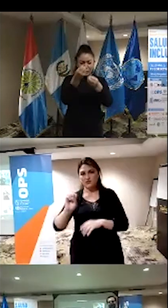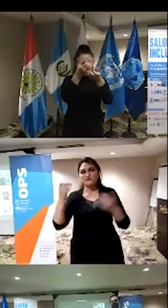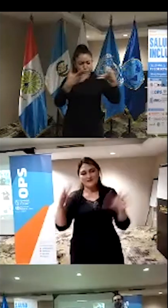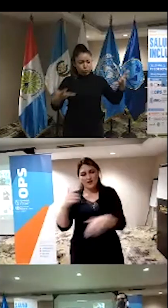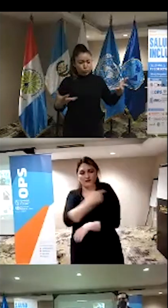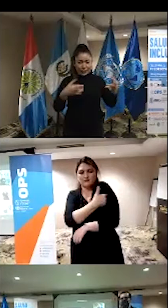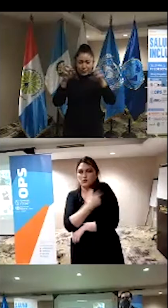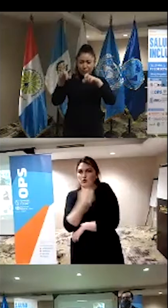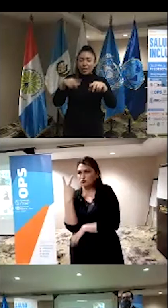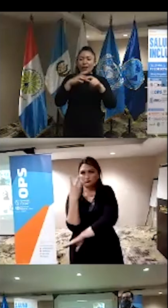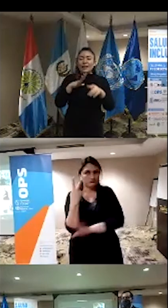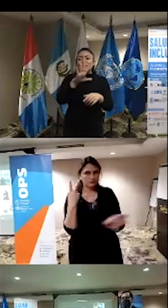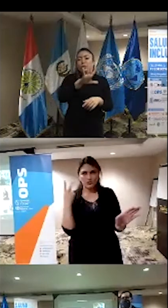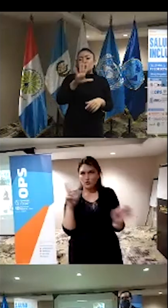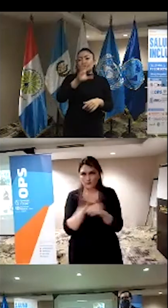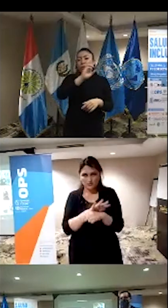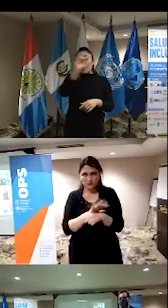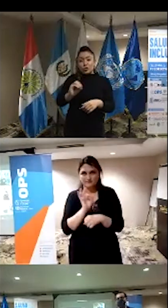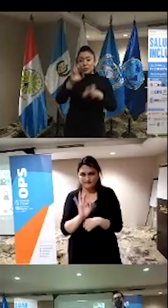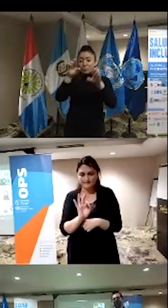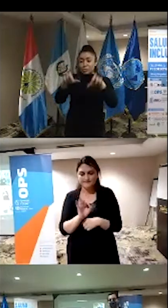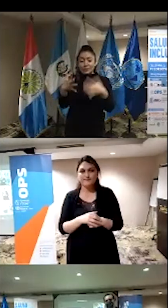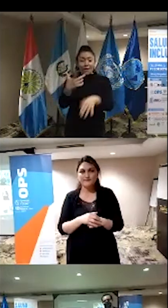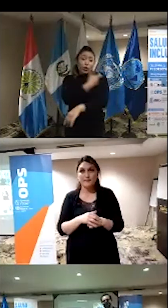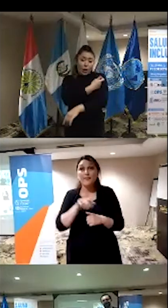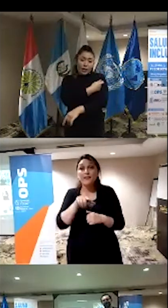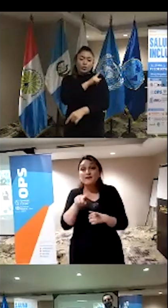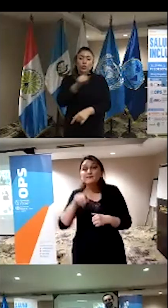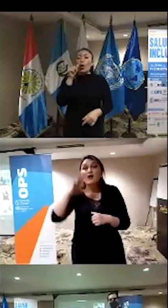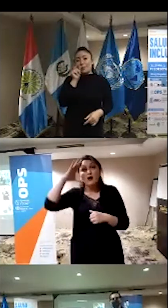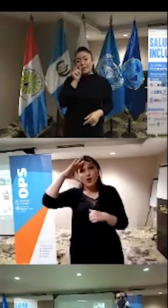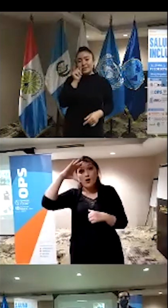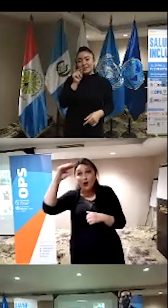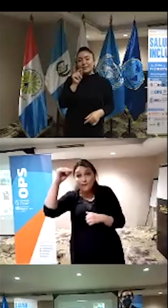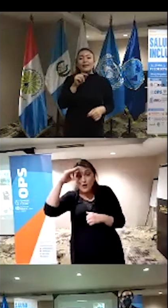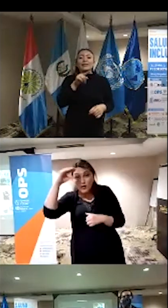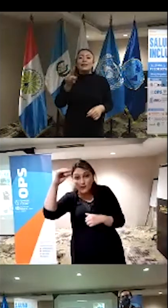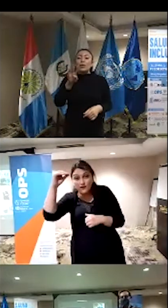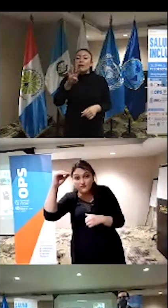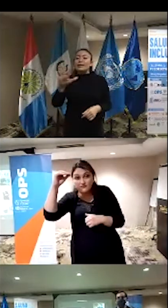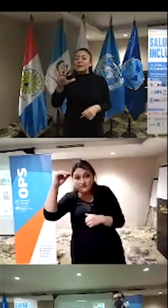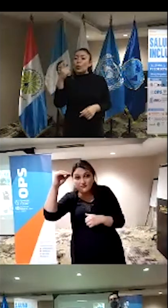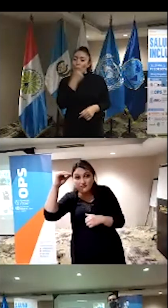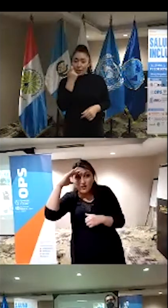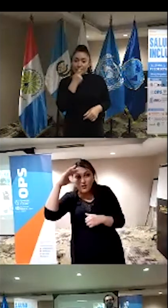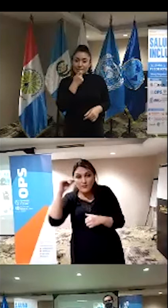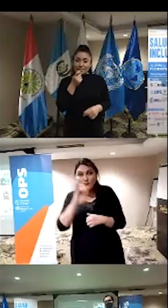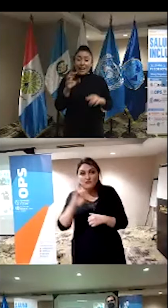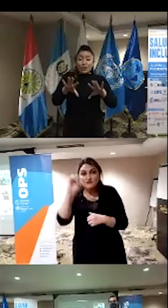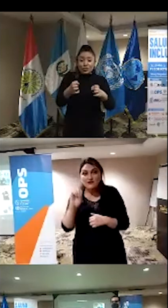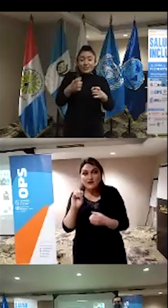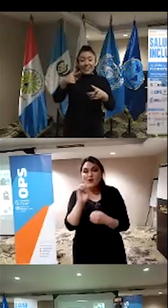el 55% de las personas ya vacunadas son hombres y el 45% son mujeres. Es decir, el dato estadístico nos